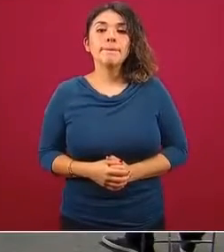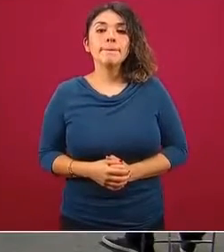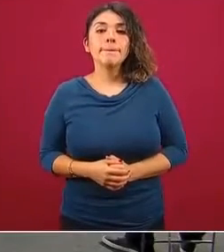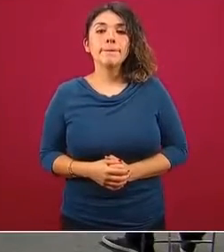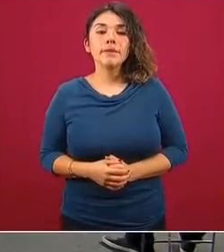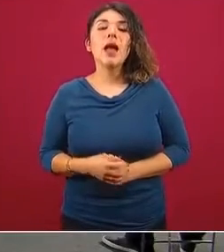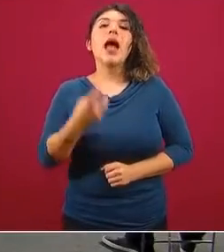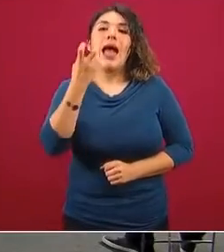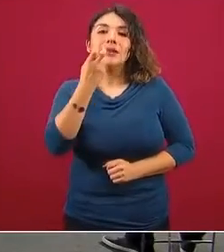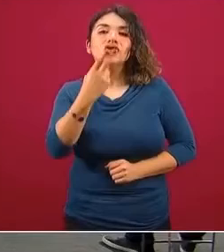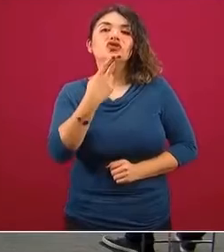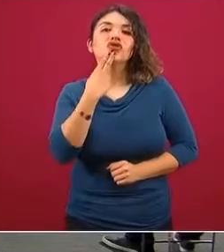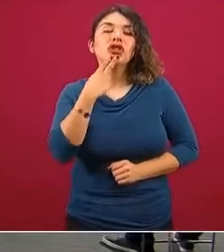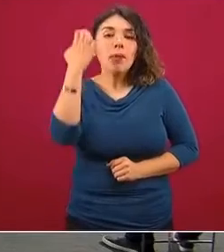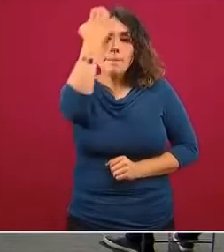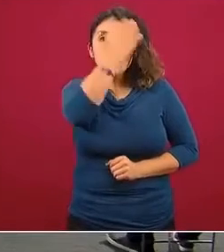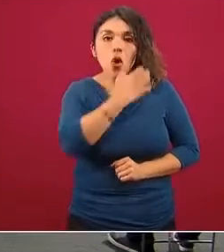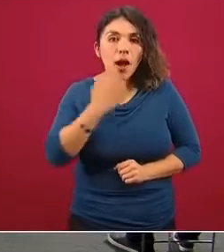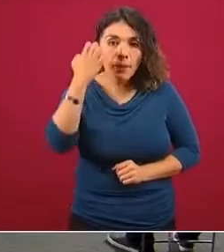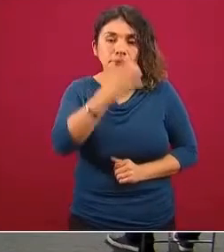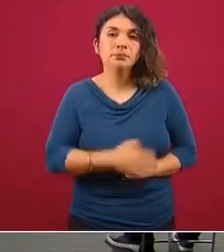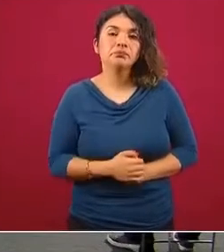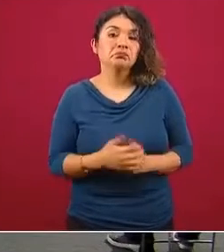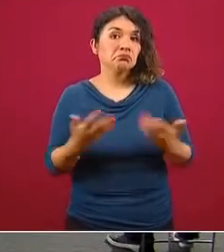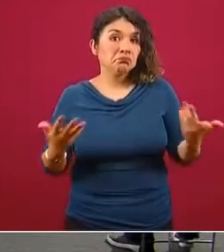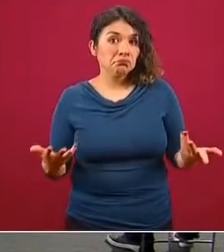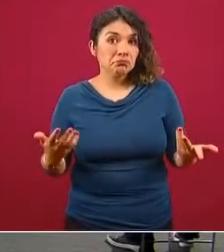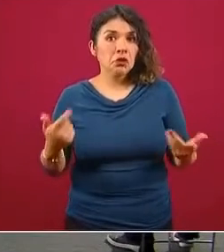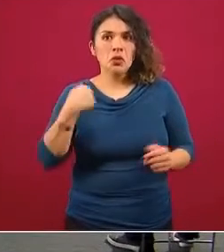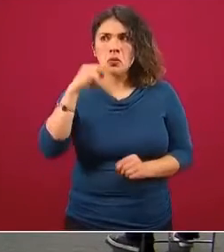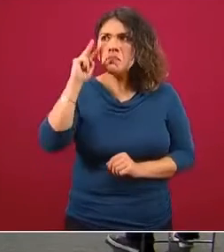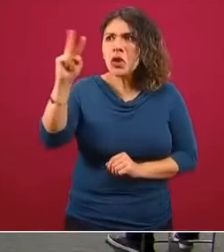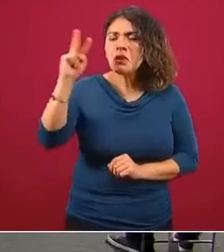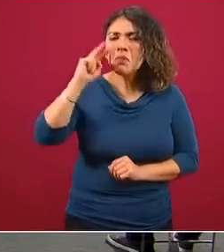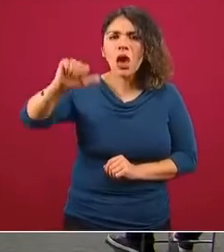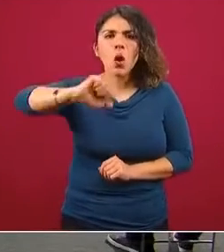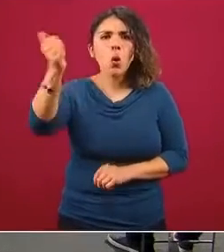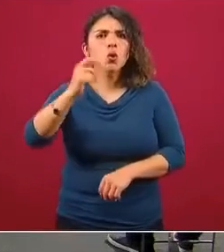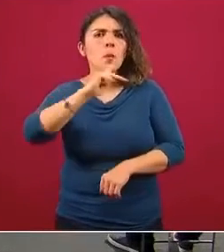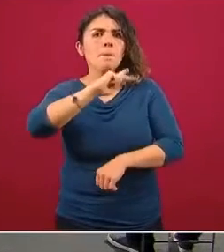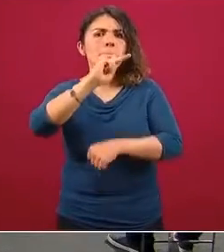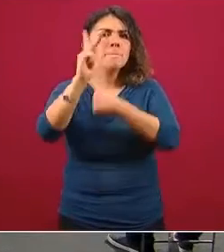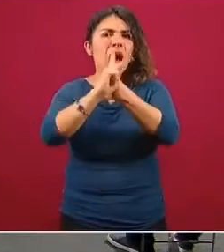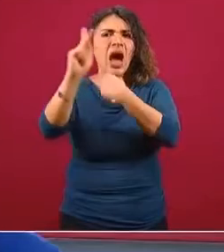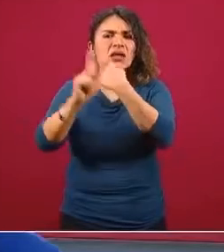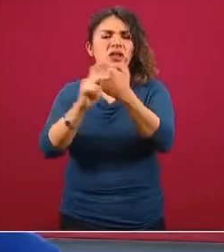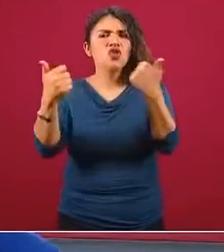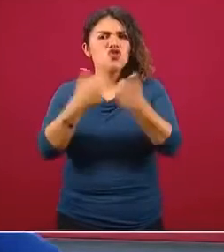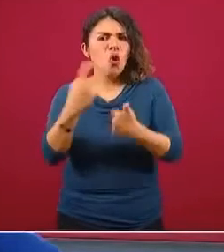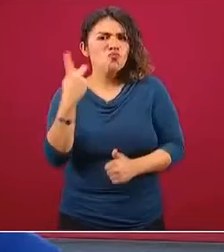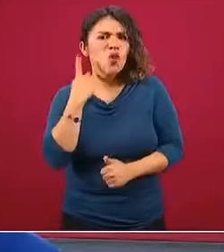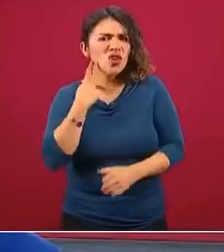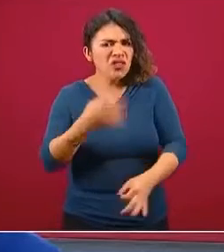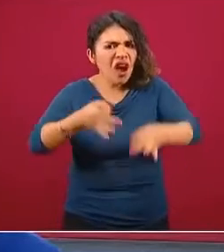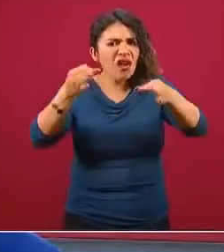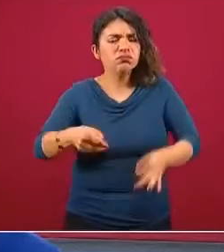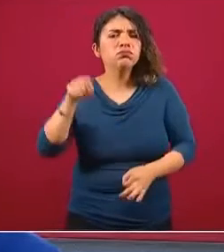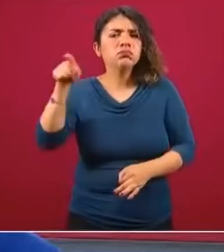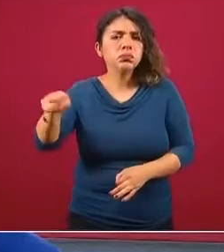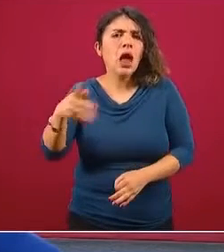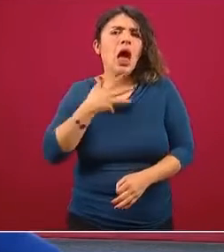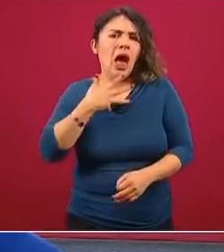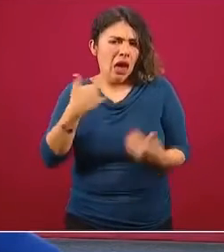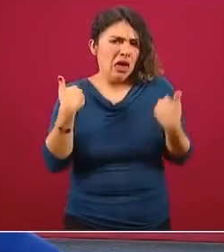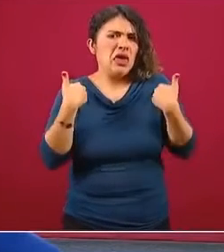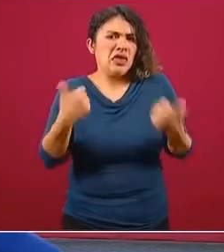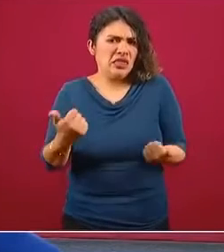las pruebas en México. Asumimos que en los otros países que tienen una política definida, los propósitos están